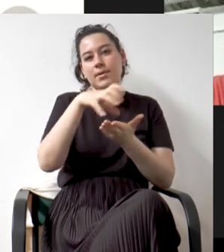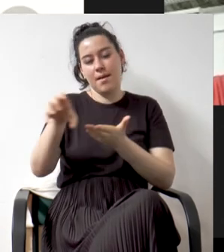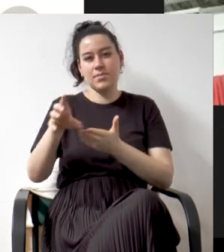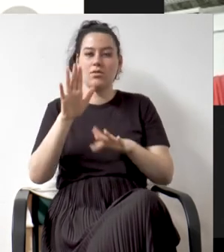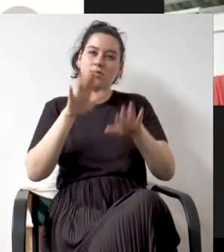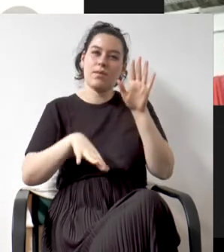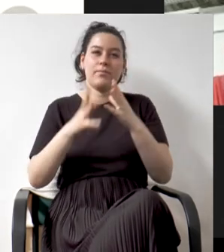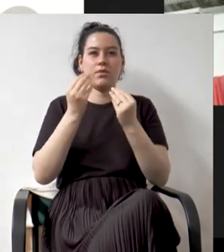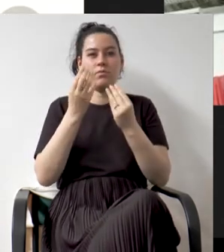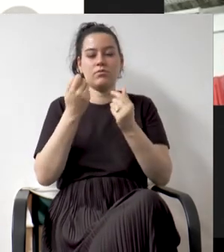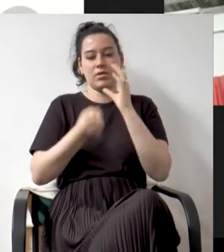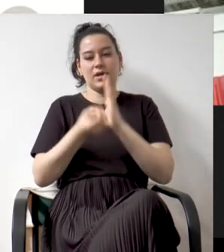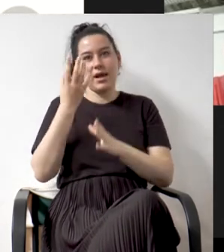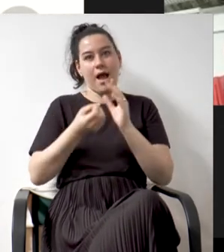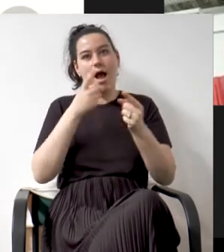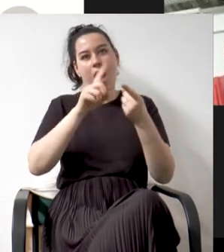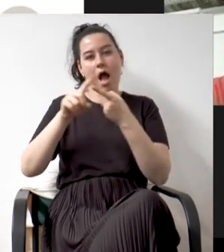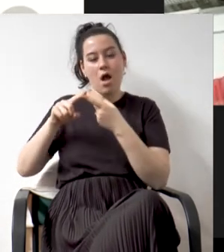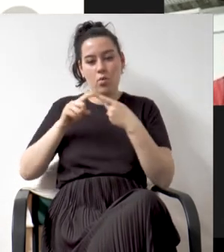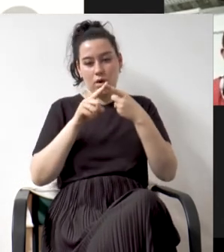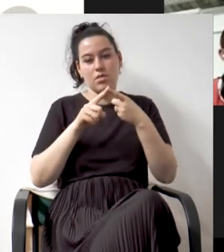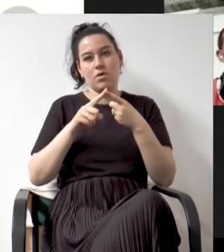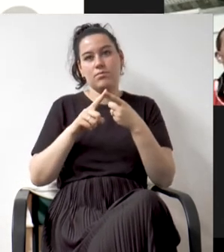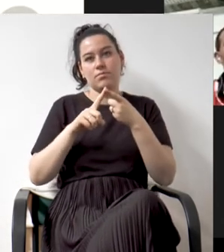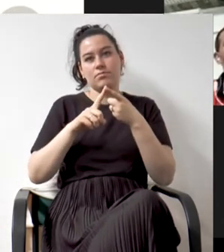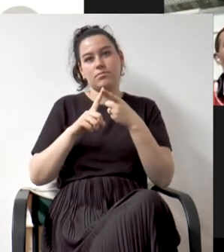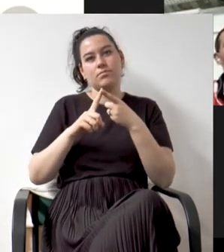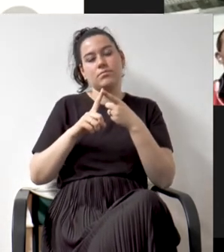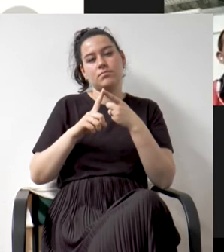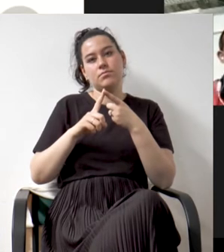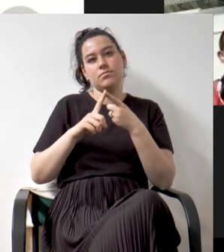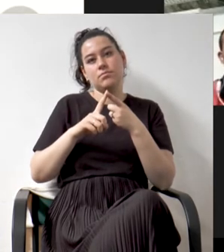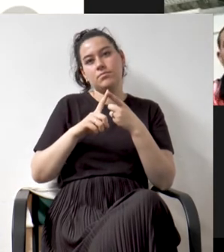Va a pasar por varios acuerdos que hay que hacer de antemano antes de formular o tener presente